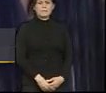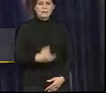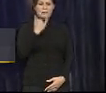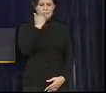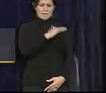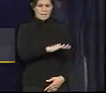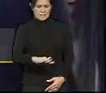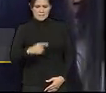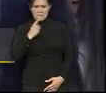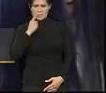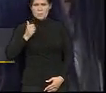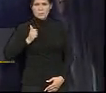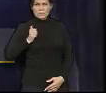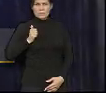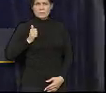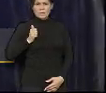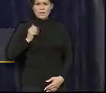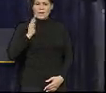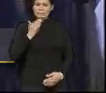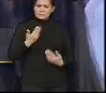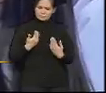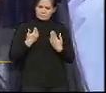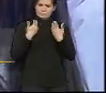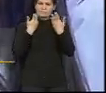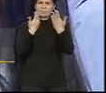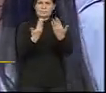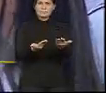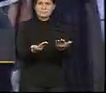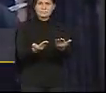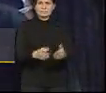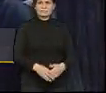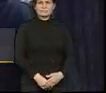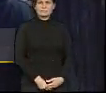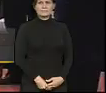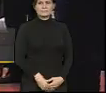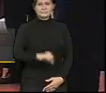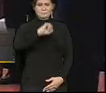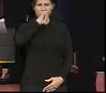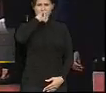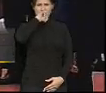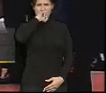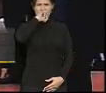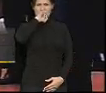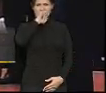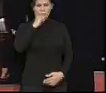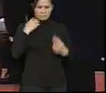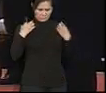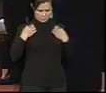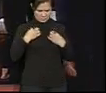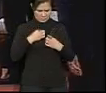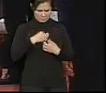Niños y niñas de esta comunidad, con esta entrega del obsequio al Santo Padre, un